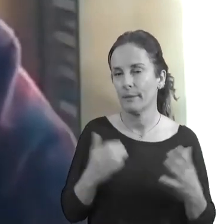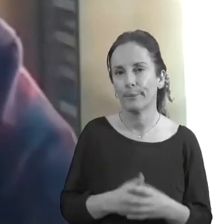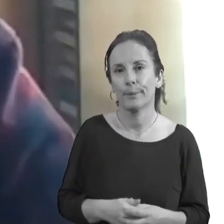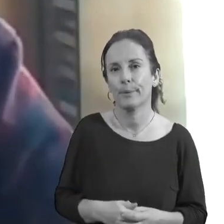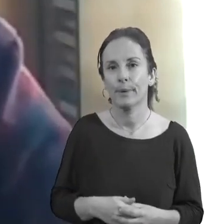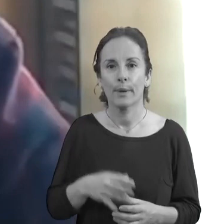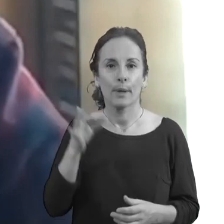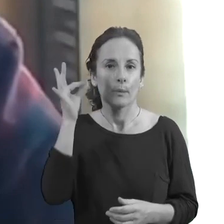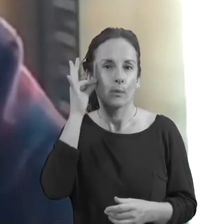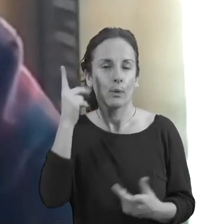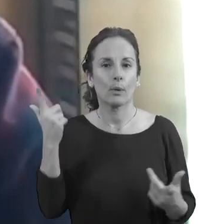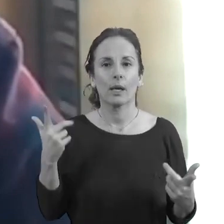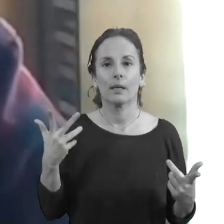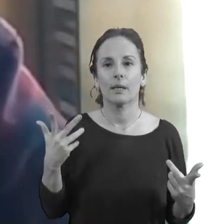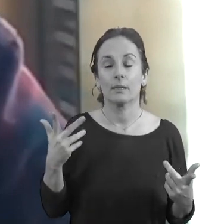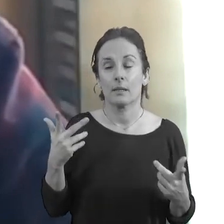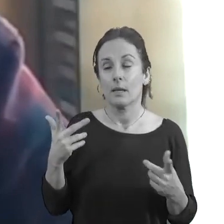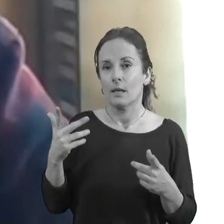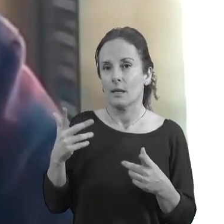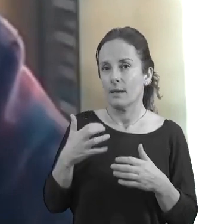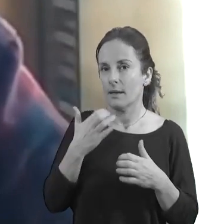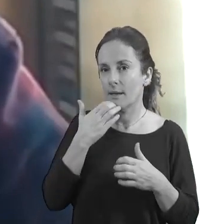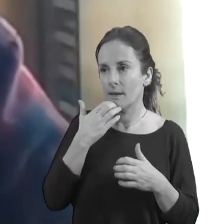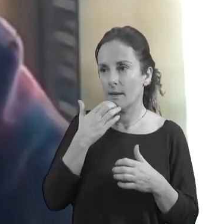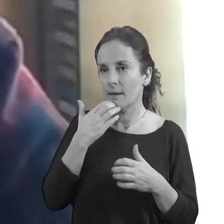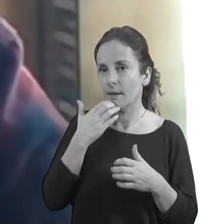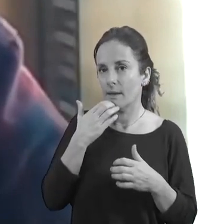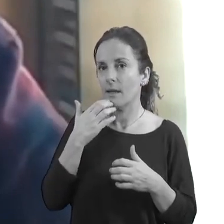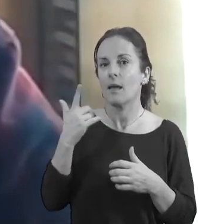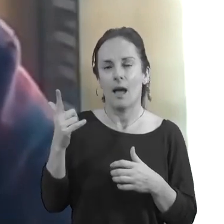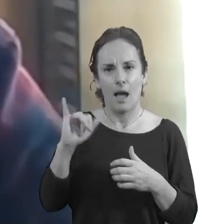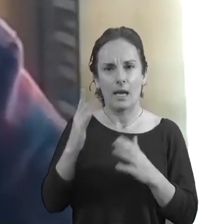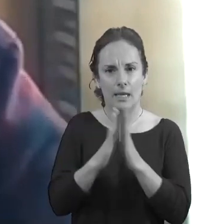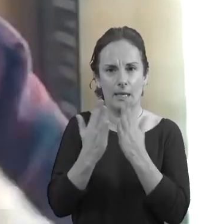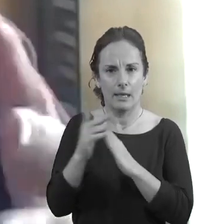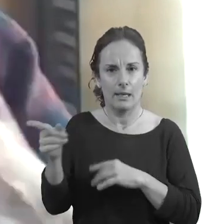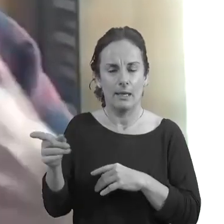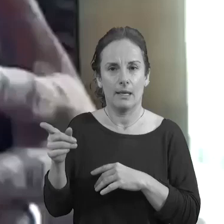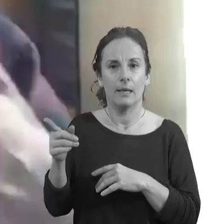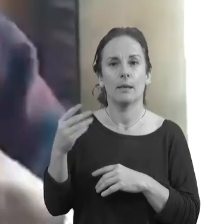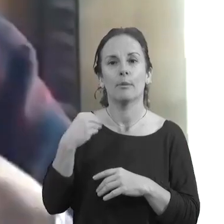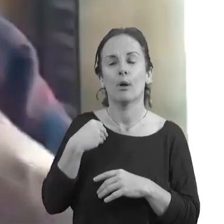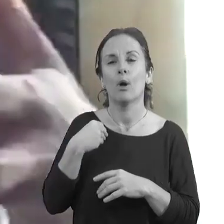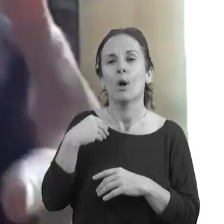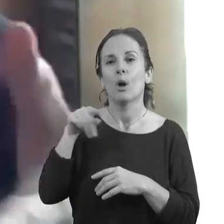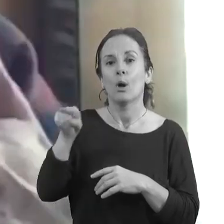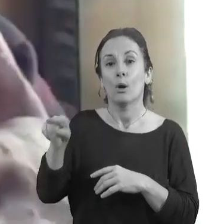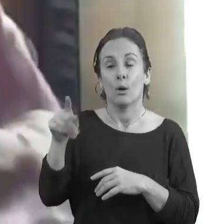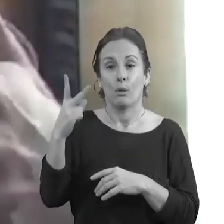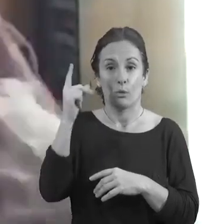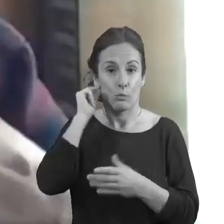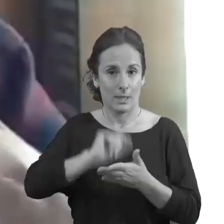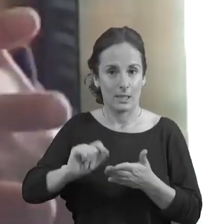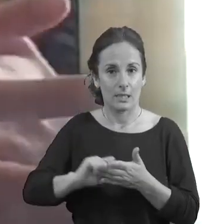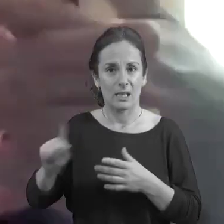mestiza de Chela Sandoval y Gloria Anzaldúa, ¿no? De estas chicanas lesbianas que hablan de cómo estamos, nuestros cuerpos están en